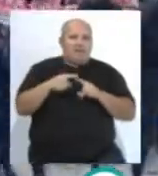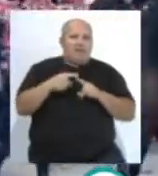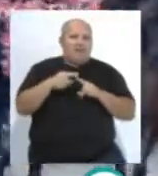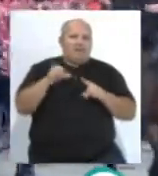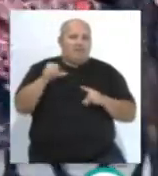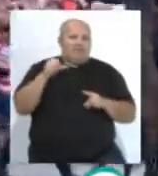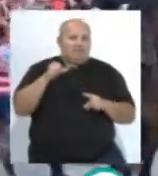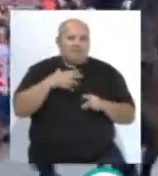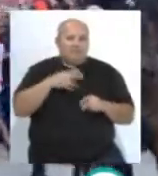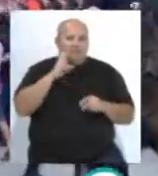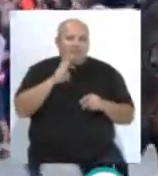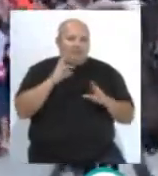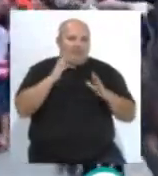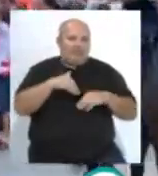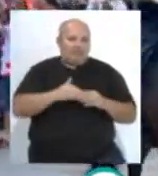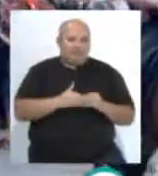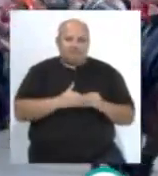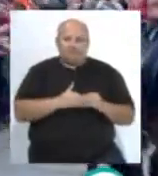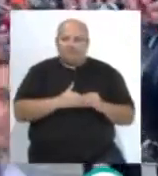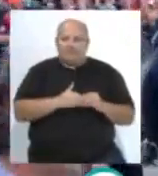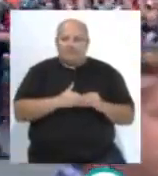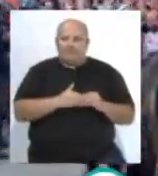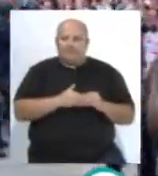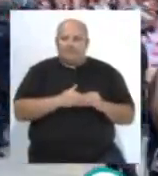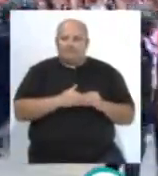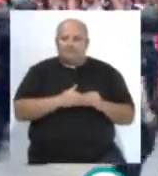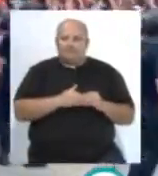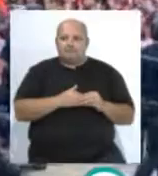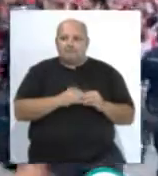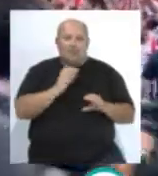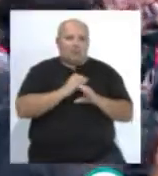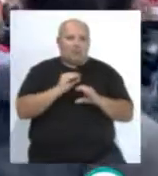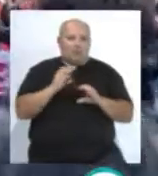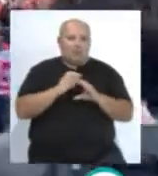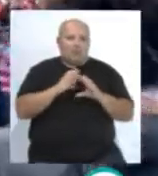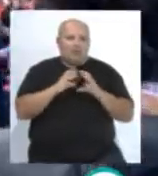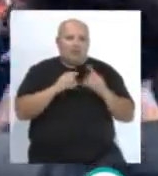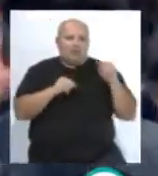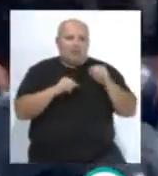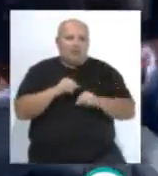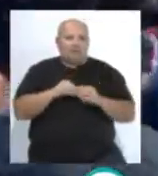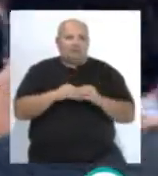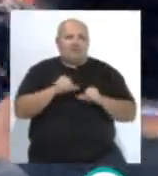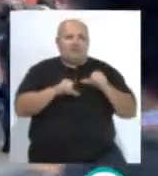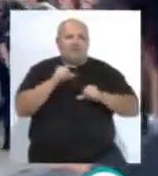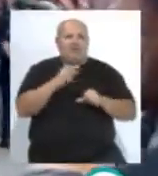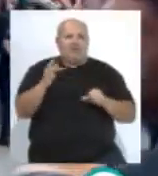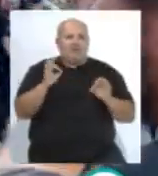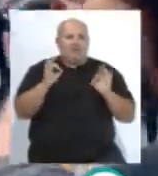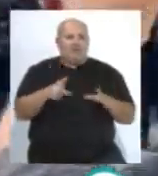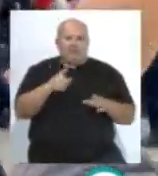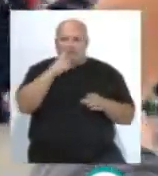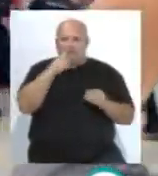pero en el fútbol las cosas hay que ganarlas en el campo, ¿no? Y en ese caso no pudieron. Esto va a pasar aquí con los playoffs. Con los